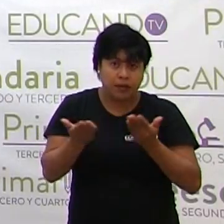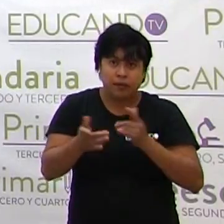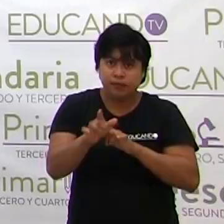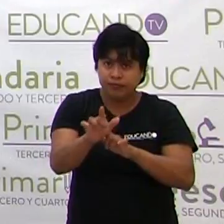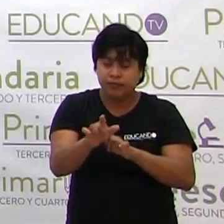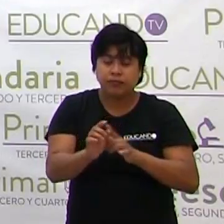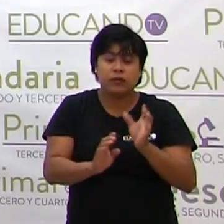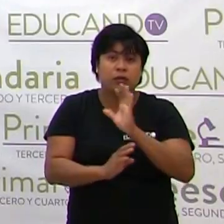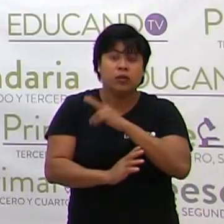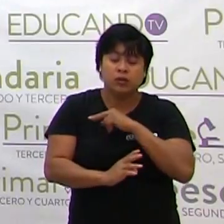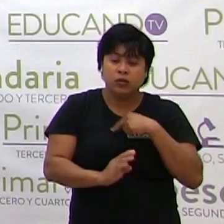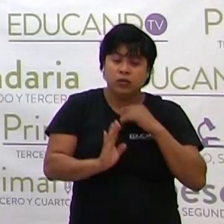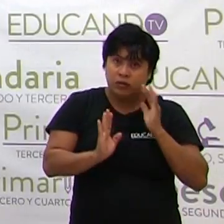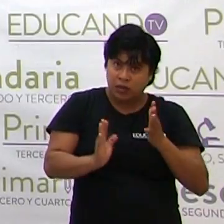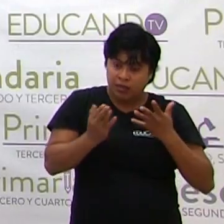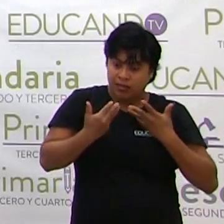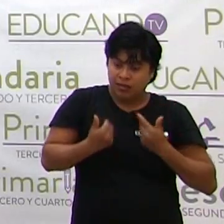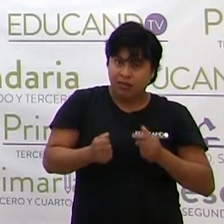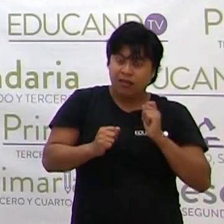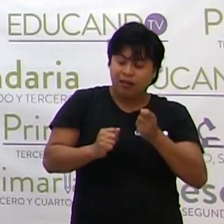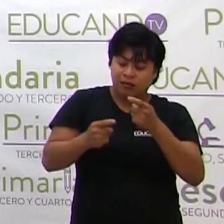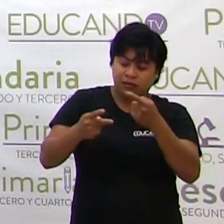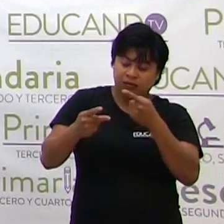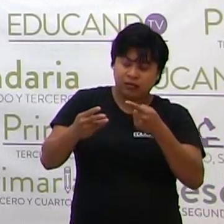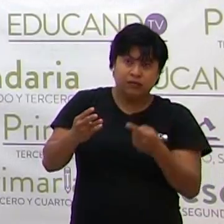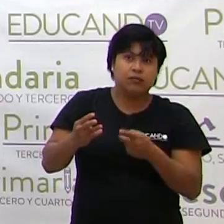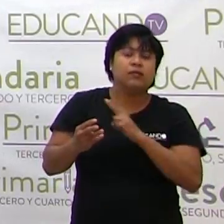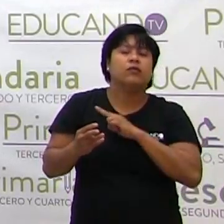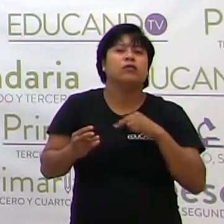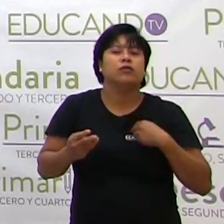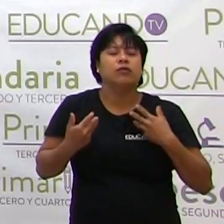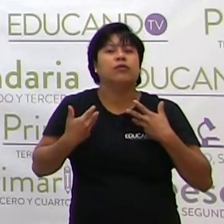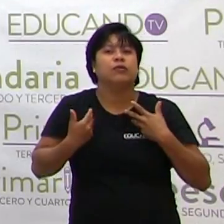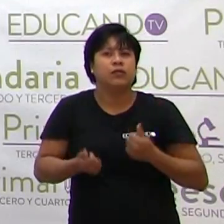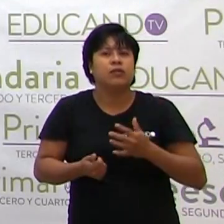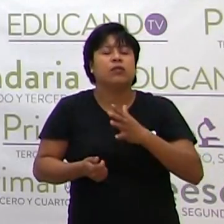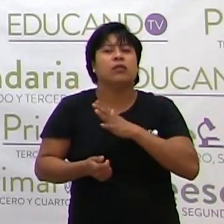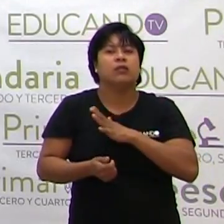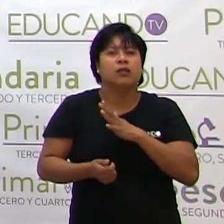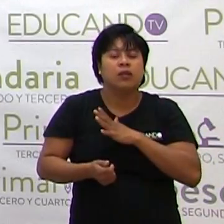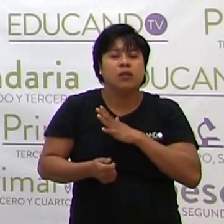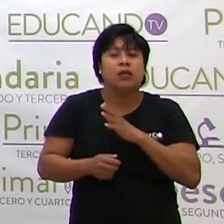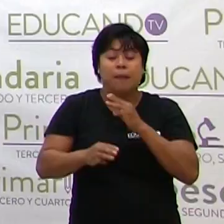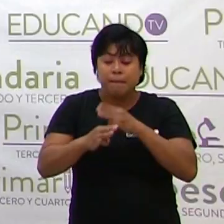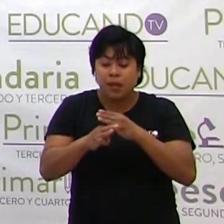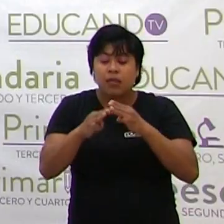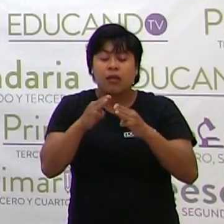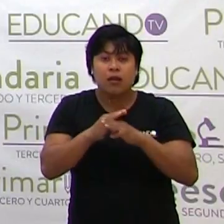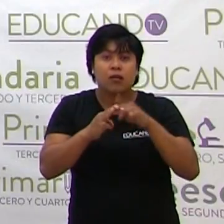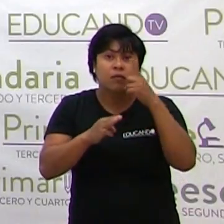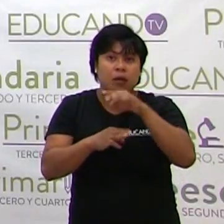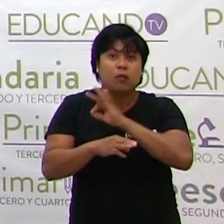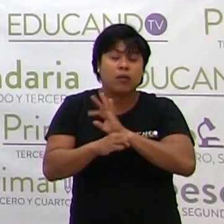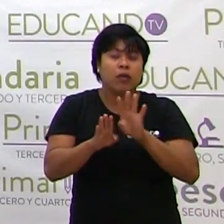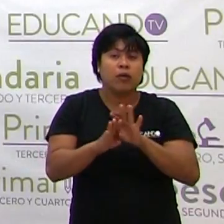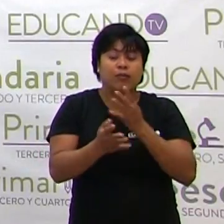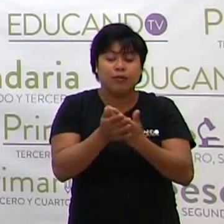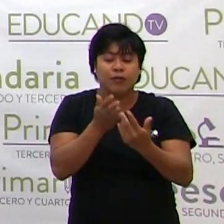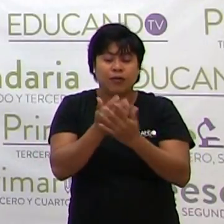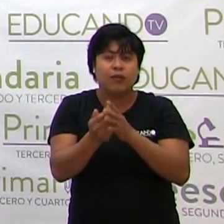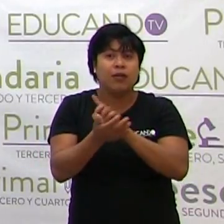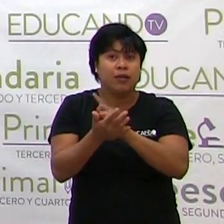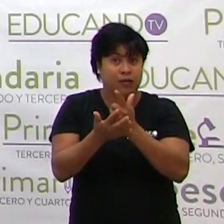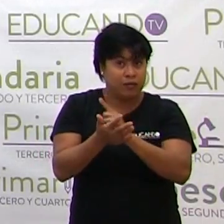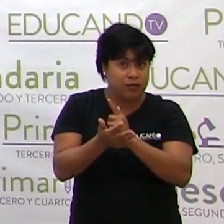cuando ya entendemos esta parte, vamos a comprender también que existen materiales para hacer estos libros.